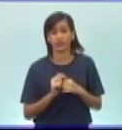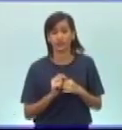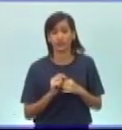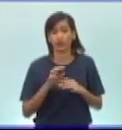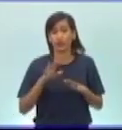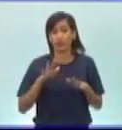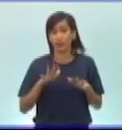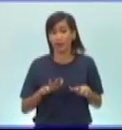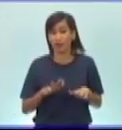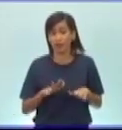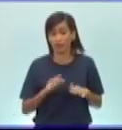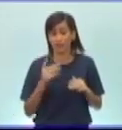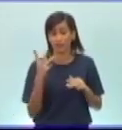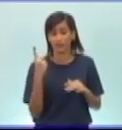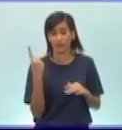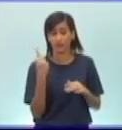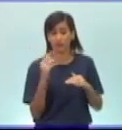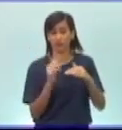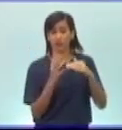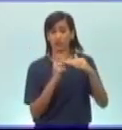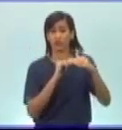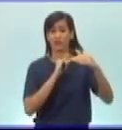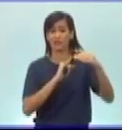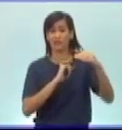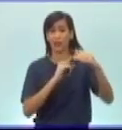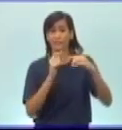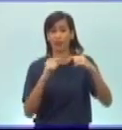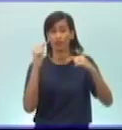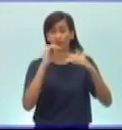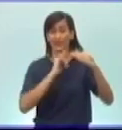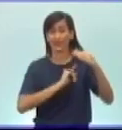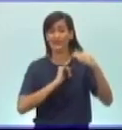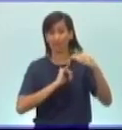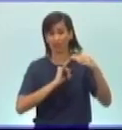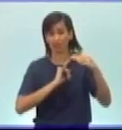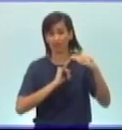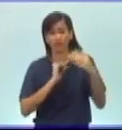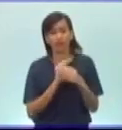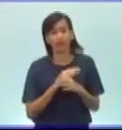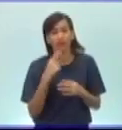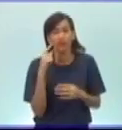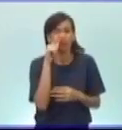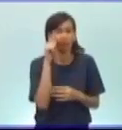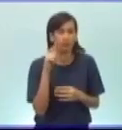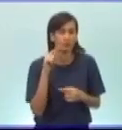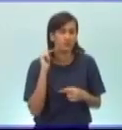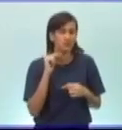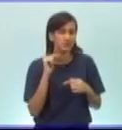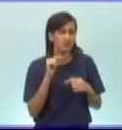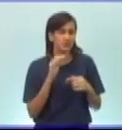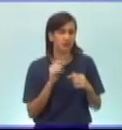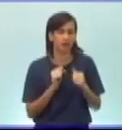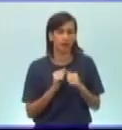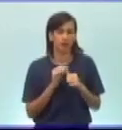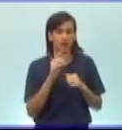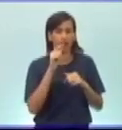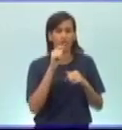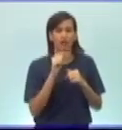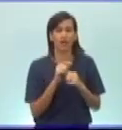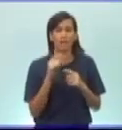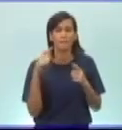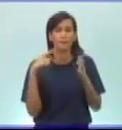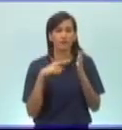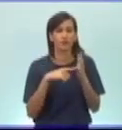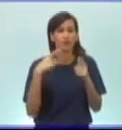el denominador que sea mayor, que en este caso es el 6, y nos preguntamos si ese denominador es múltiplo del otro.